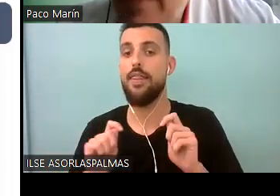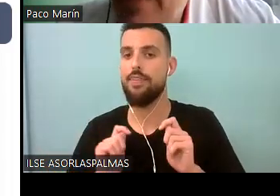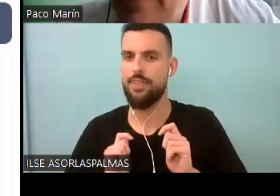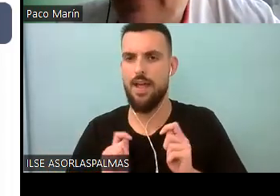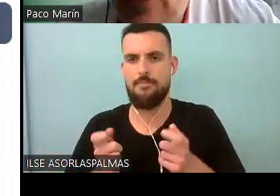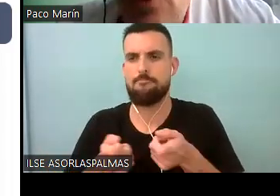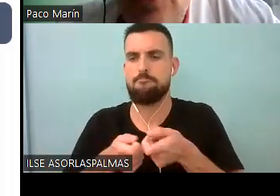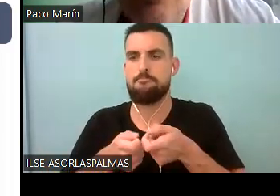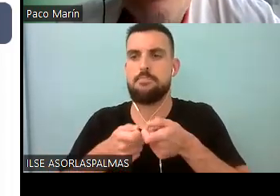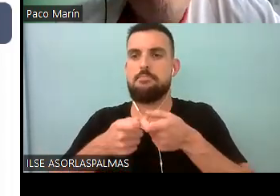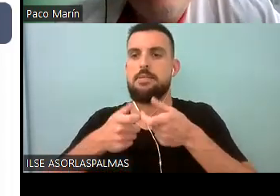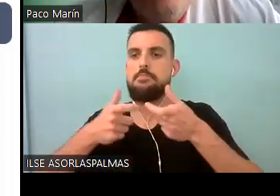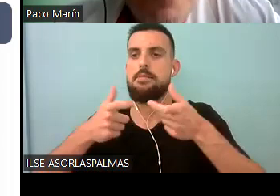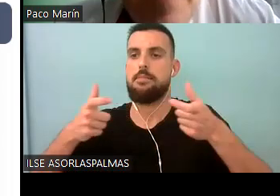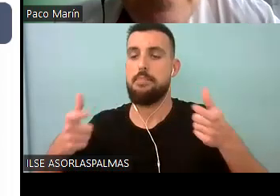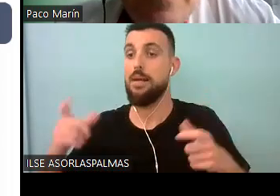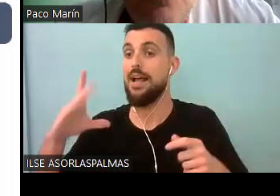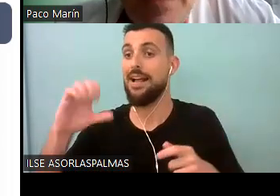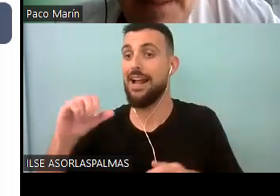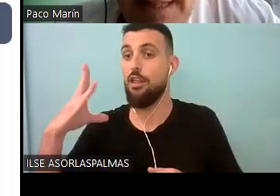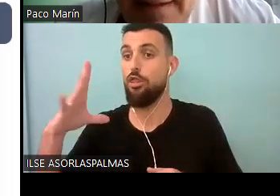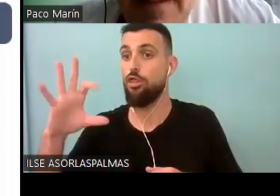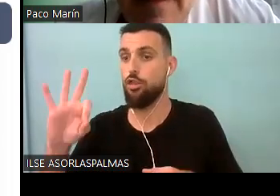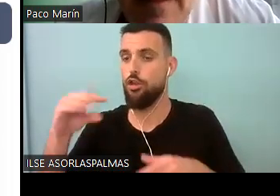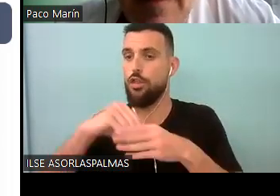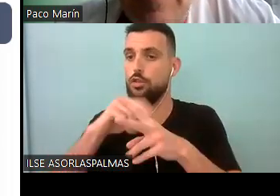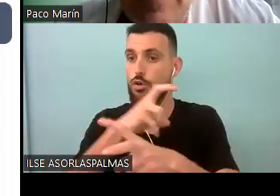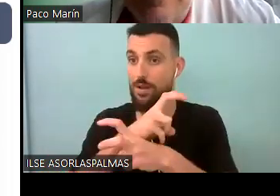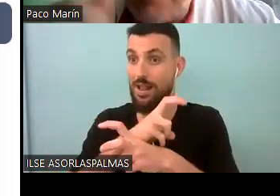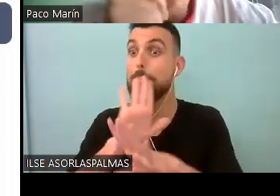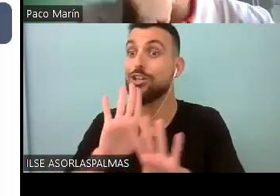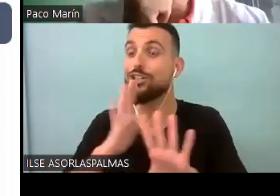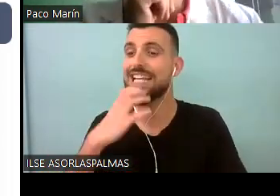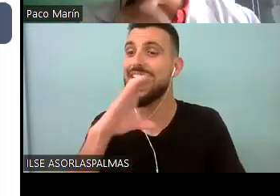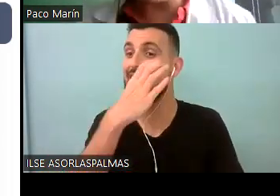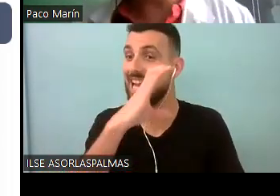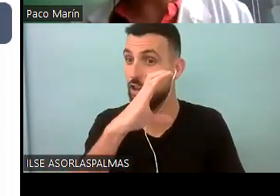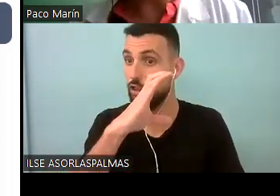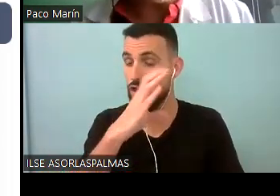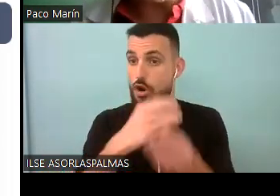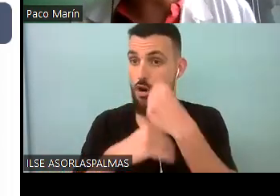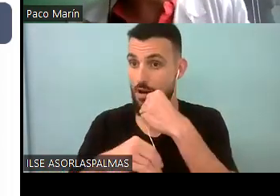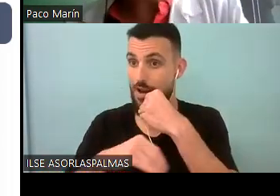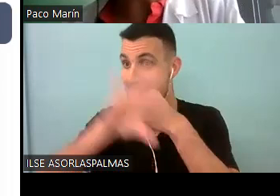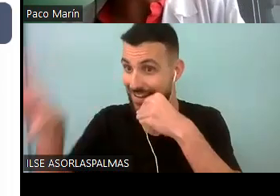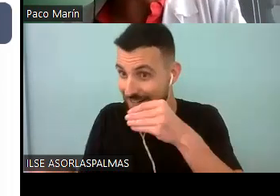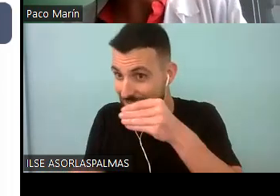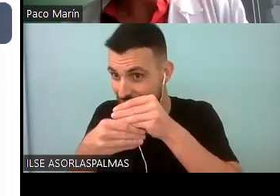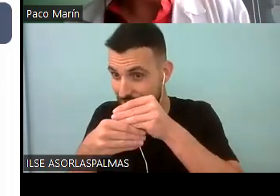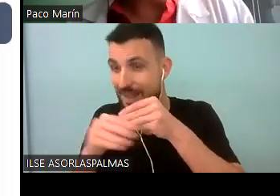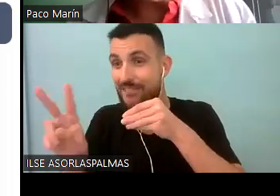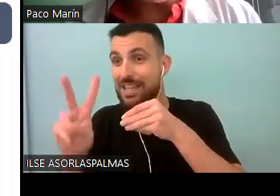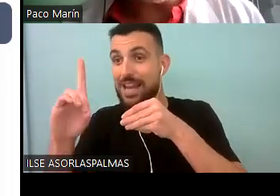nivel de los huesos, pero si además entra con vitamina D, es decir, si en la misma ingesta introducimos calcio y vitamina